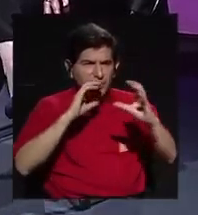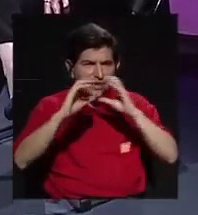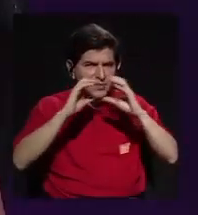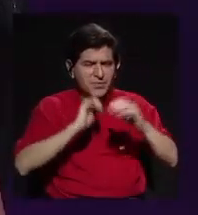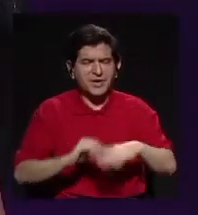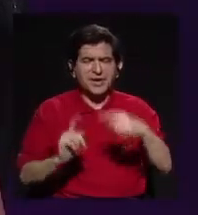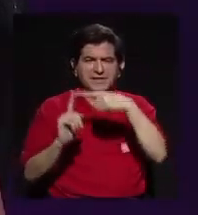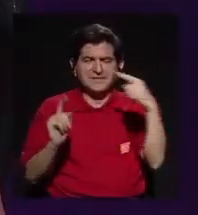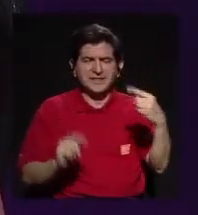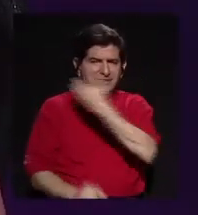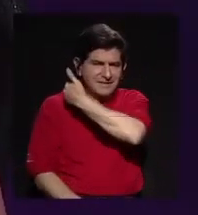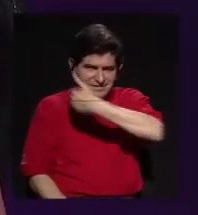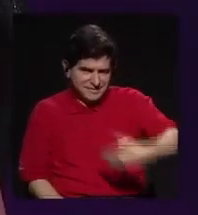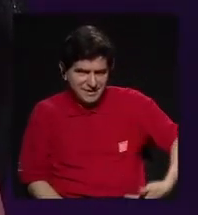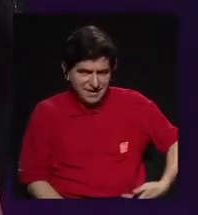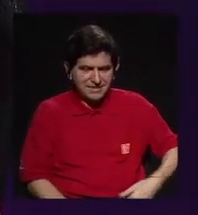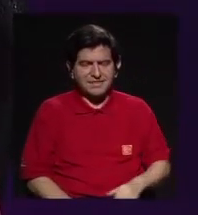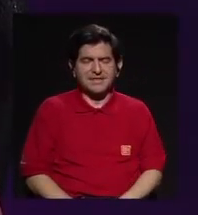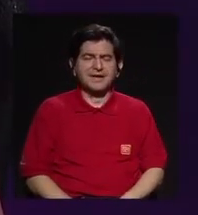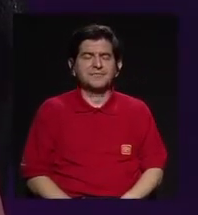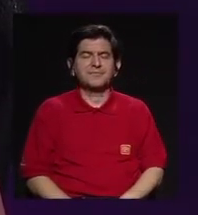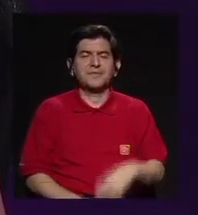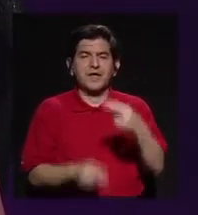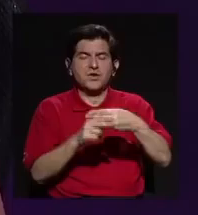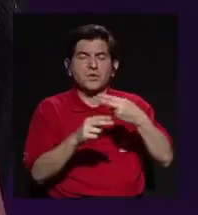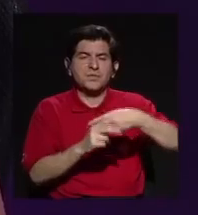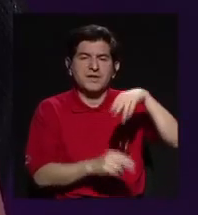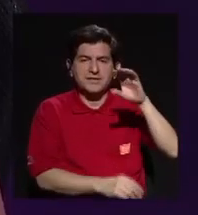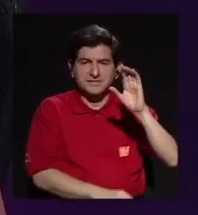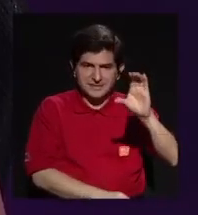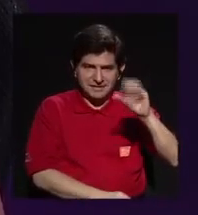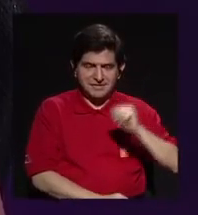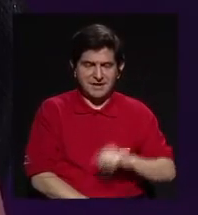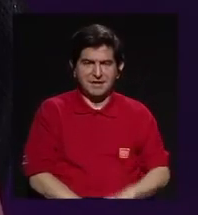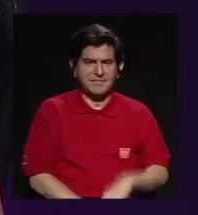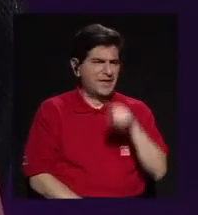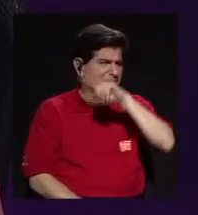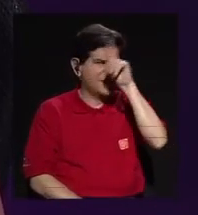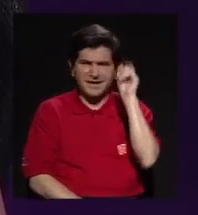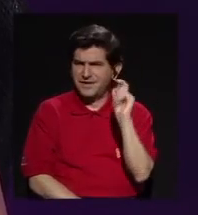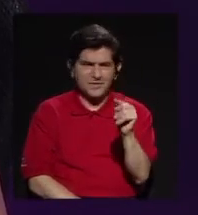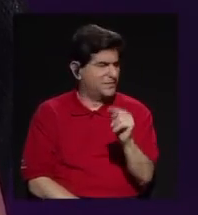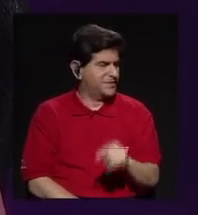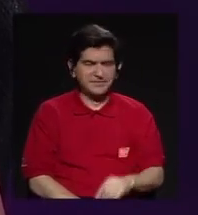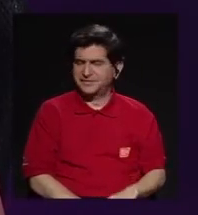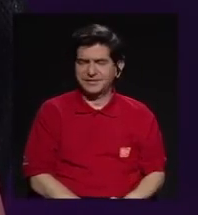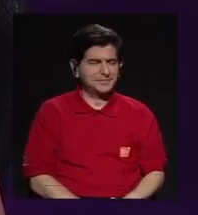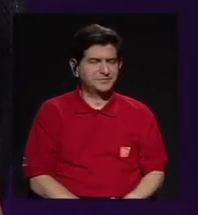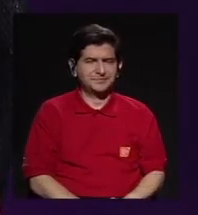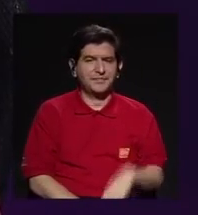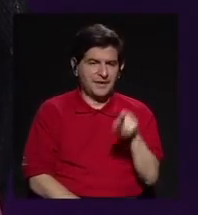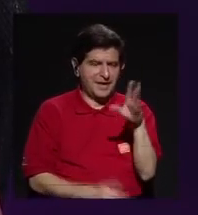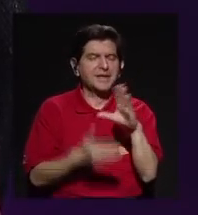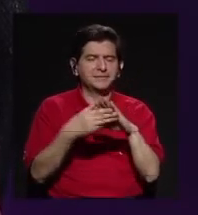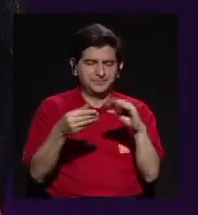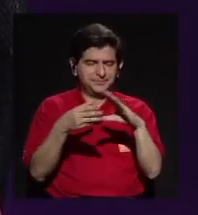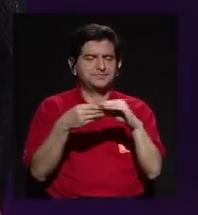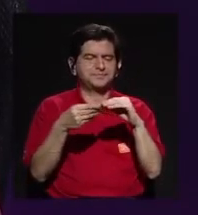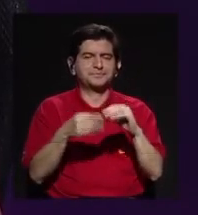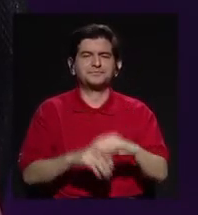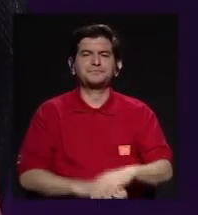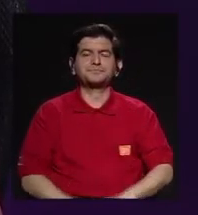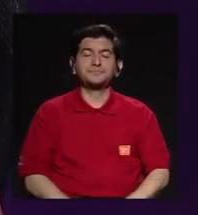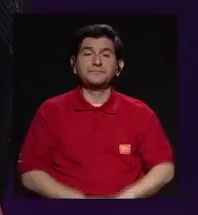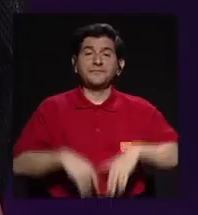de Heredia, ella dice, se llama Cintia, y ella no hace una pregunta, sino un comentario. Y dice